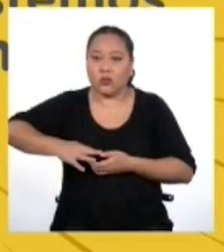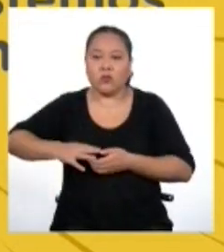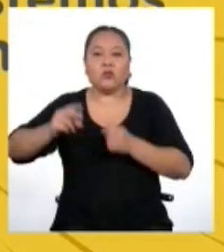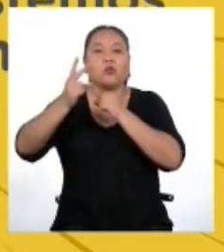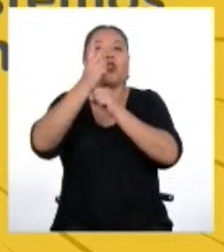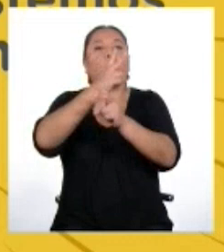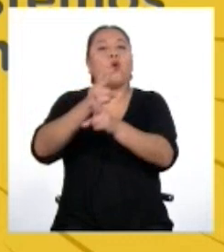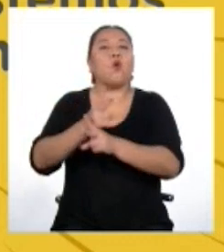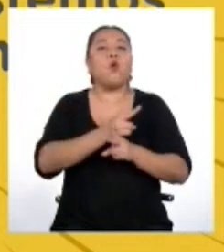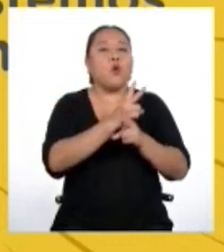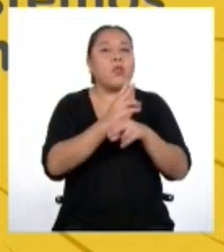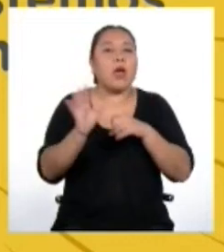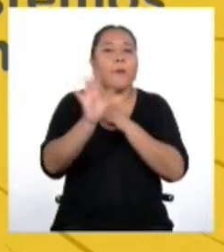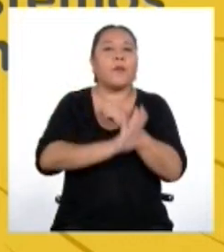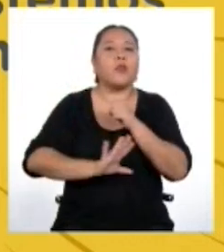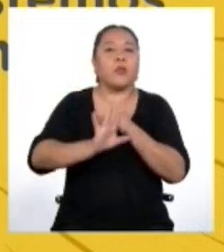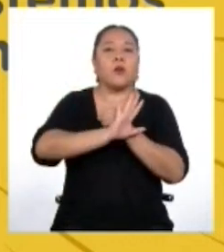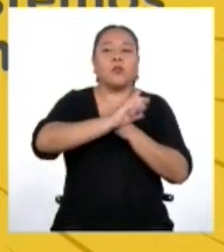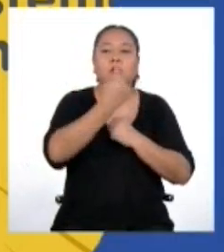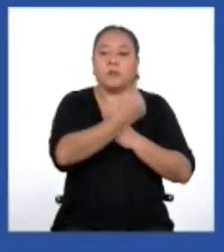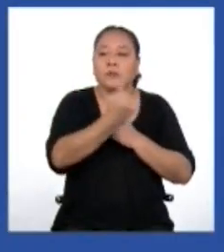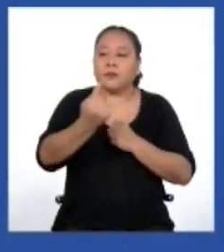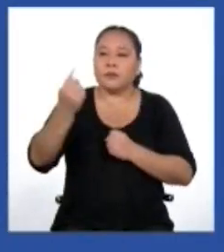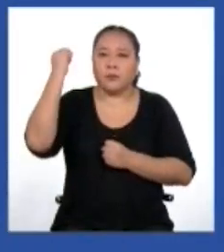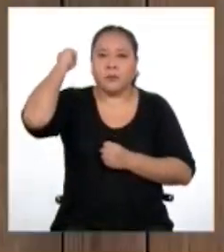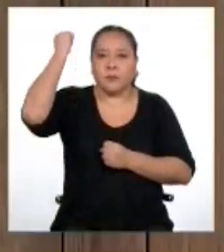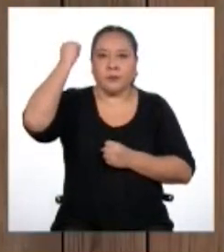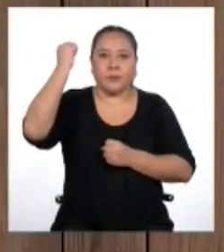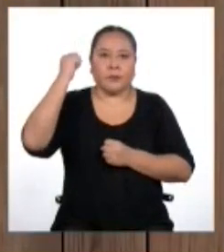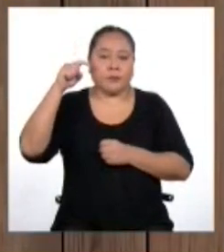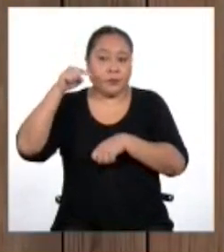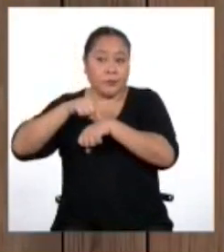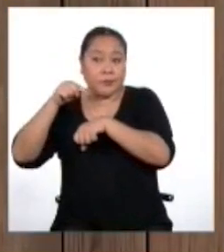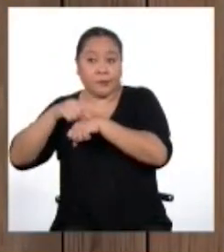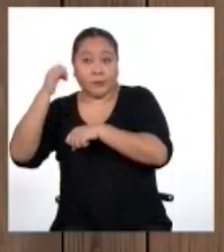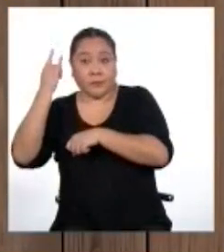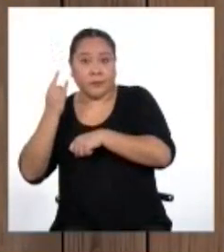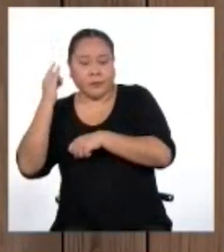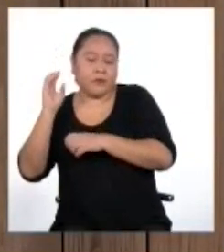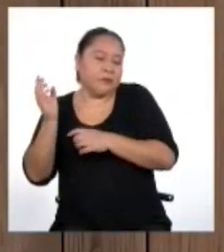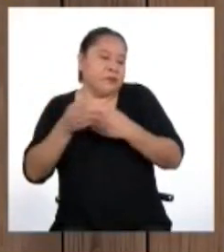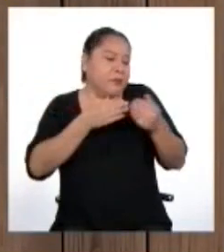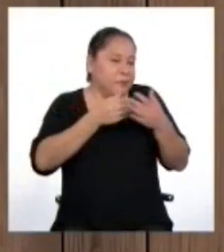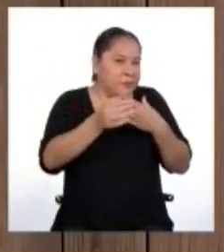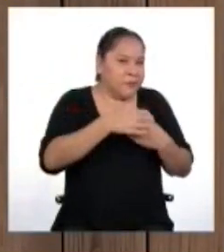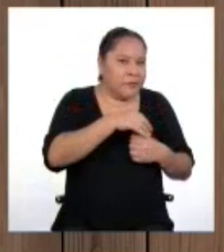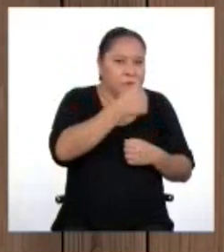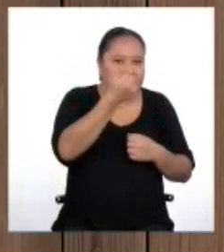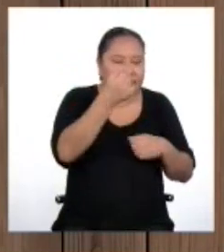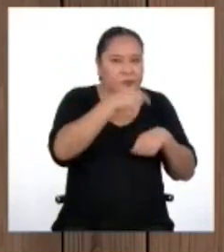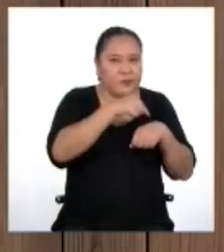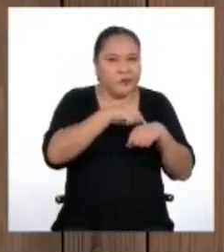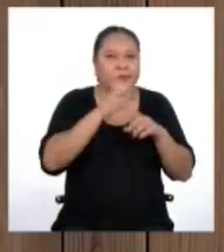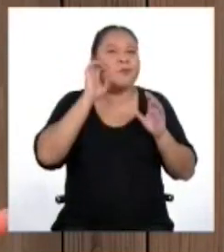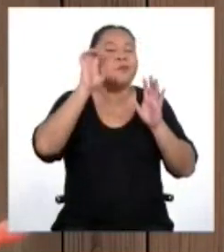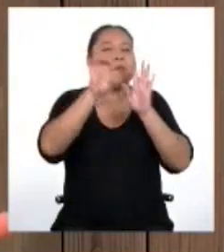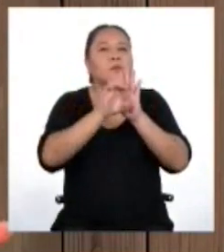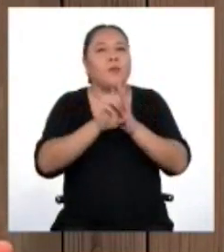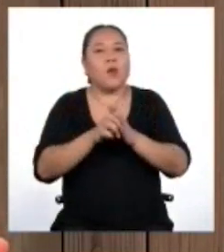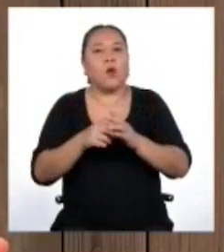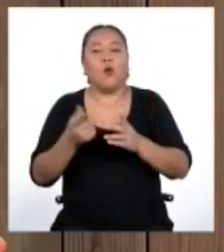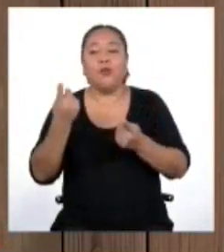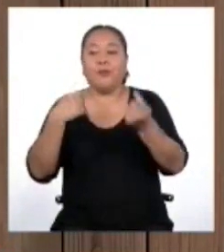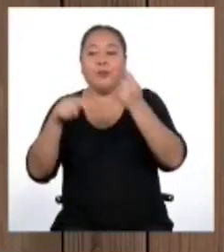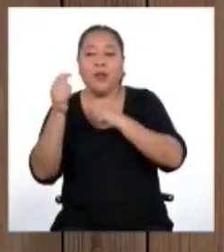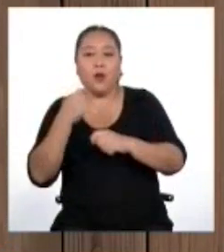siempre, estemos o no en estado de emergencia. Pero te pongo un ejemplo actual. Si existe un negocio que no tiene autorización